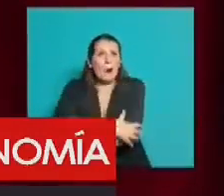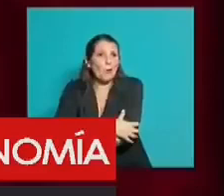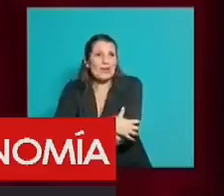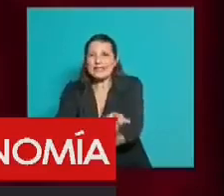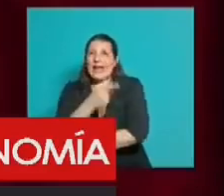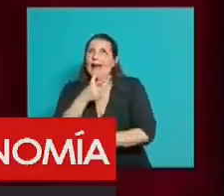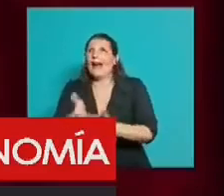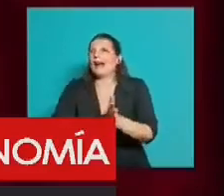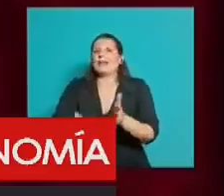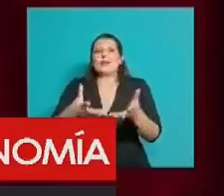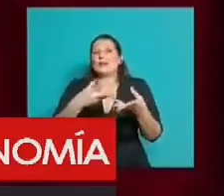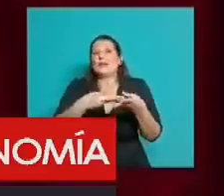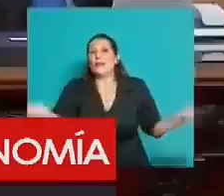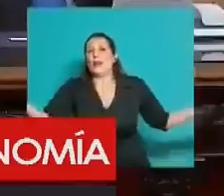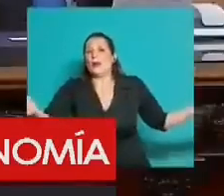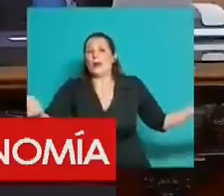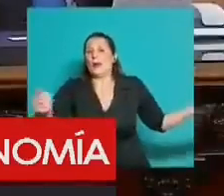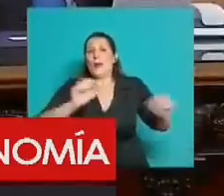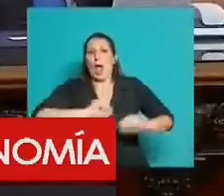no desaparece porque se deje de medir.